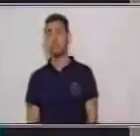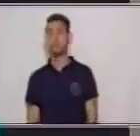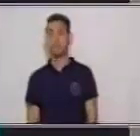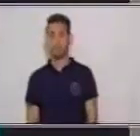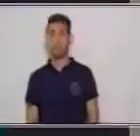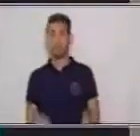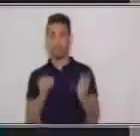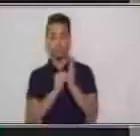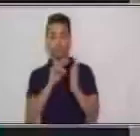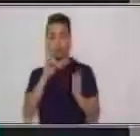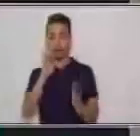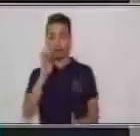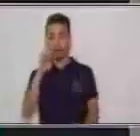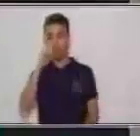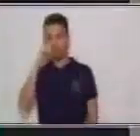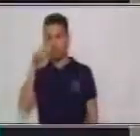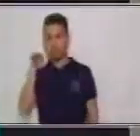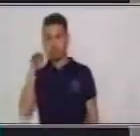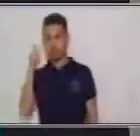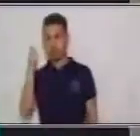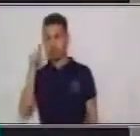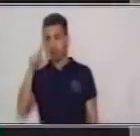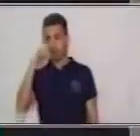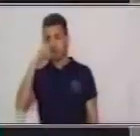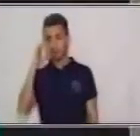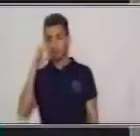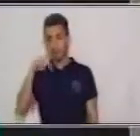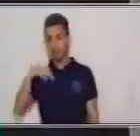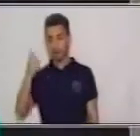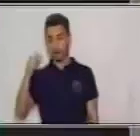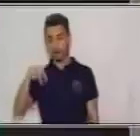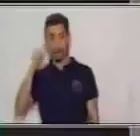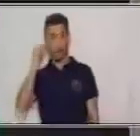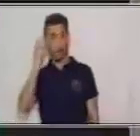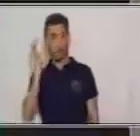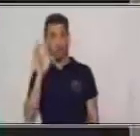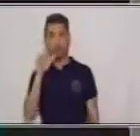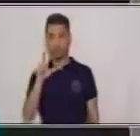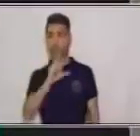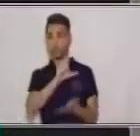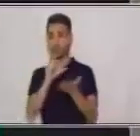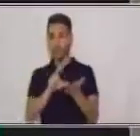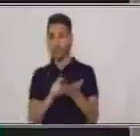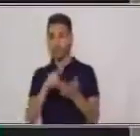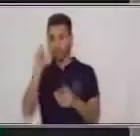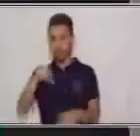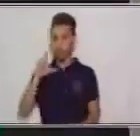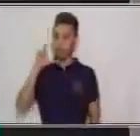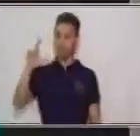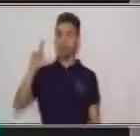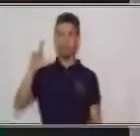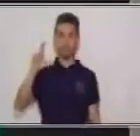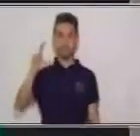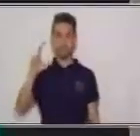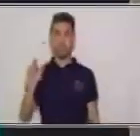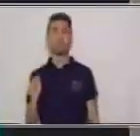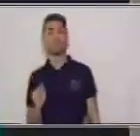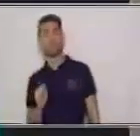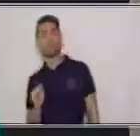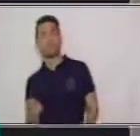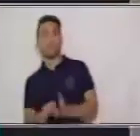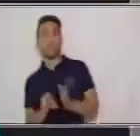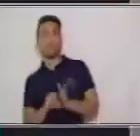Quetzaltenango, por ejemplo, ¿sí? Si mencionamos el nombre de alguna playa, puede ser